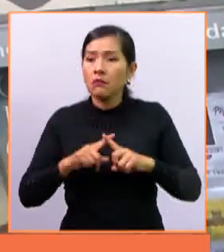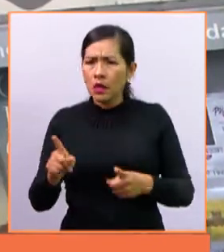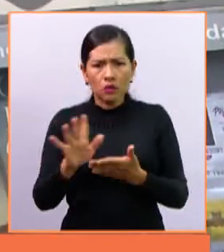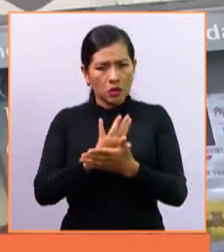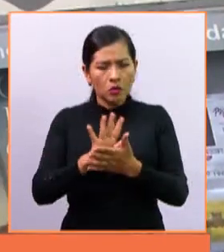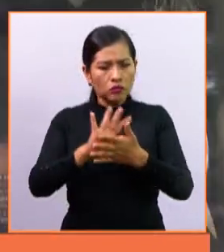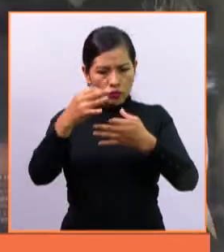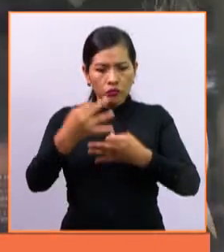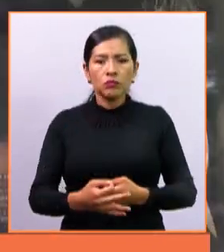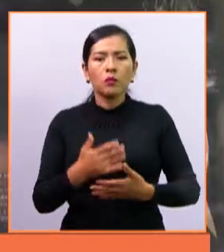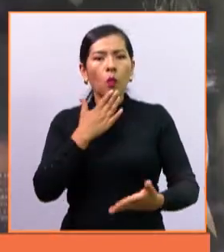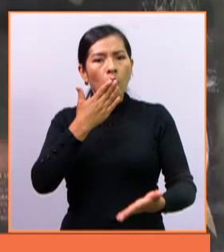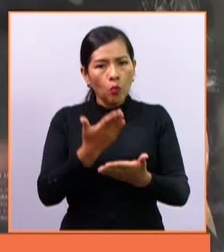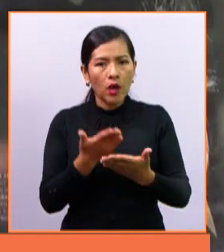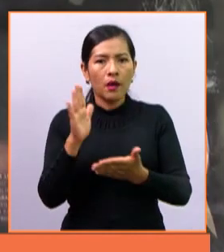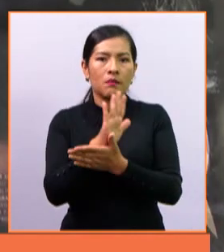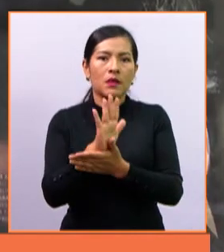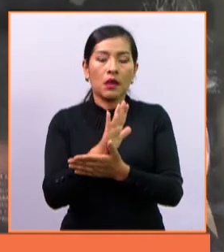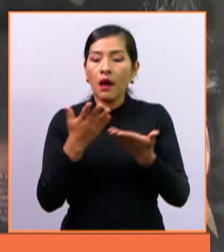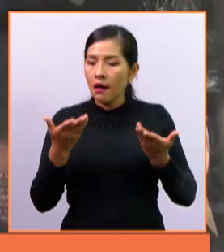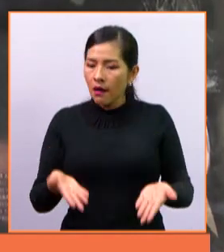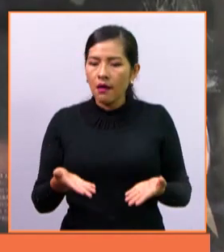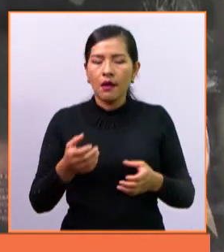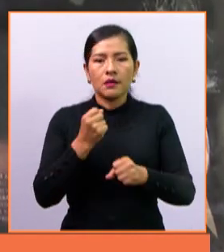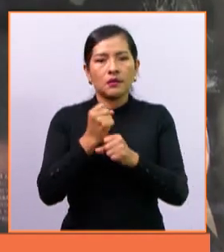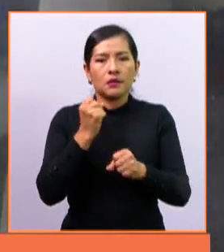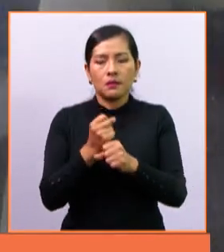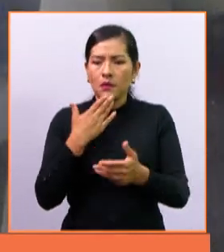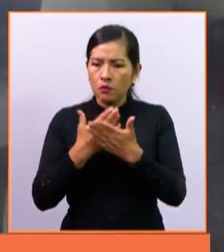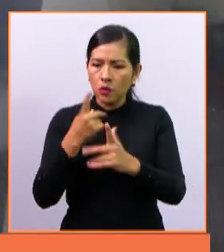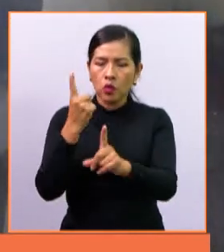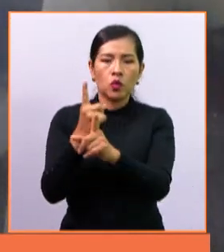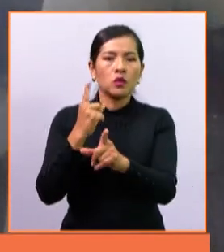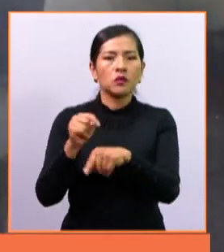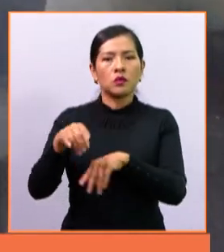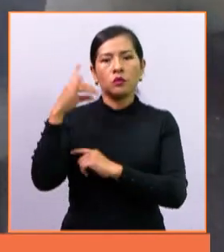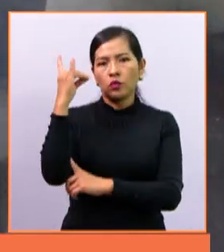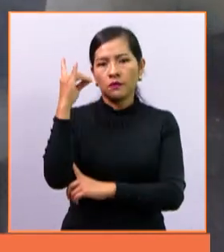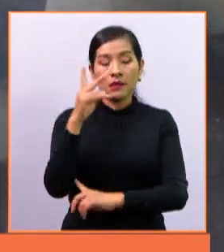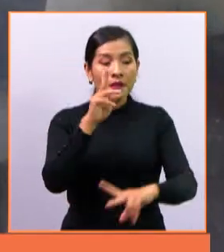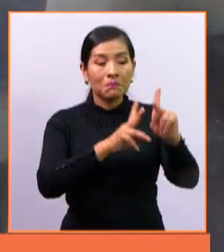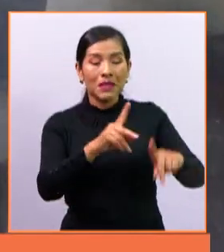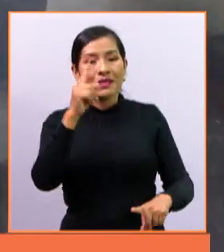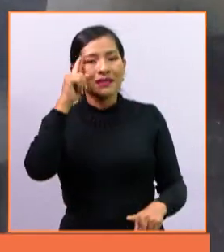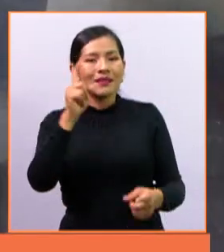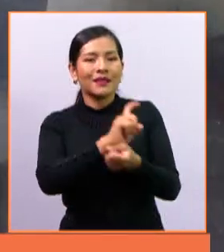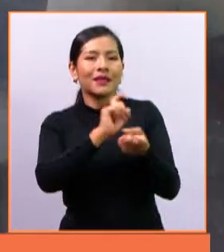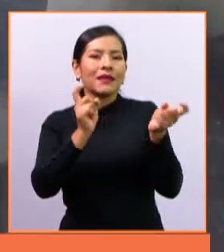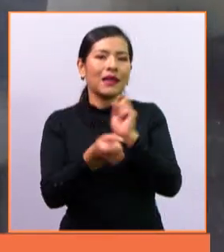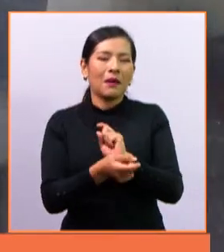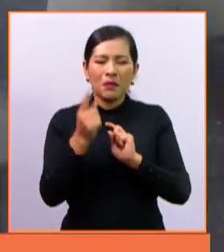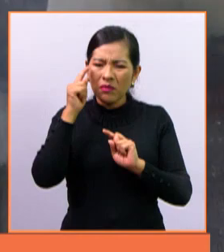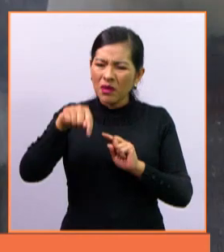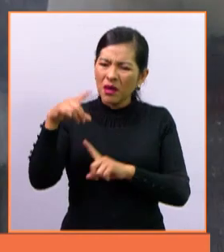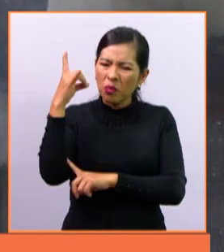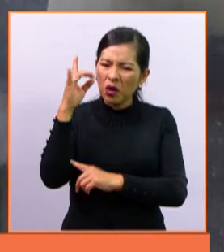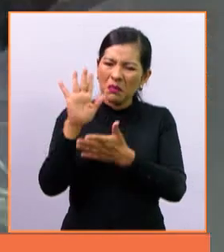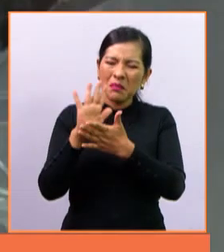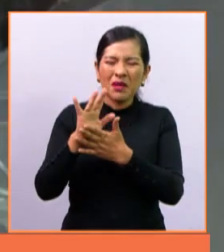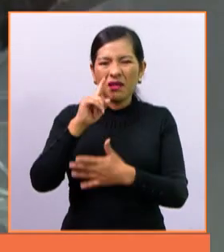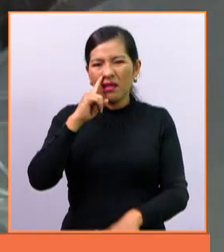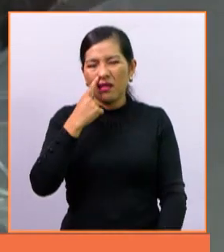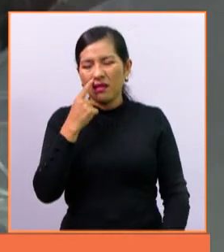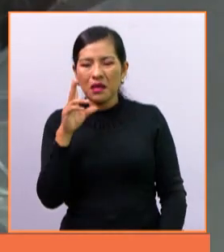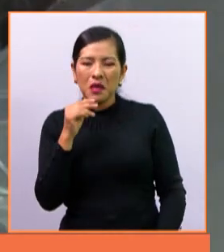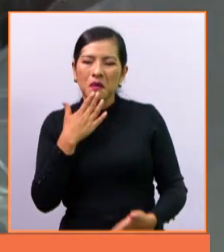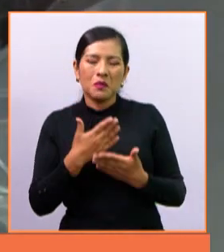¿no? Y hay buenas películas bolivianas. Y la gente ya tiene que empezar a cambiar ese criterio que tiene, que las películas bolivianas no son muy